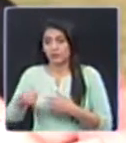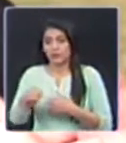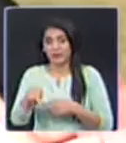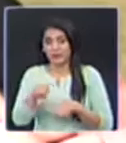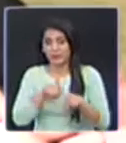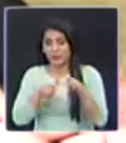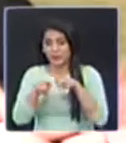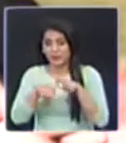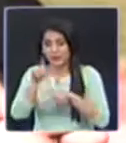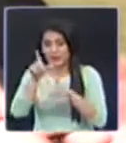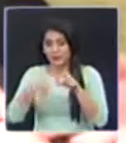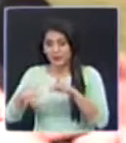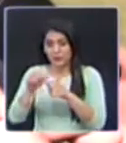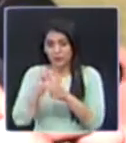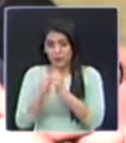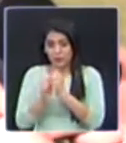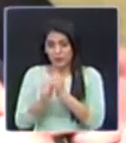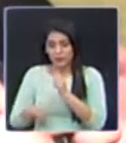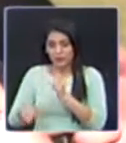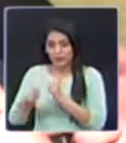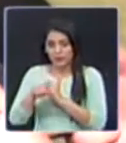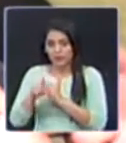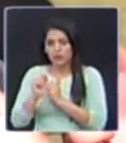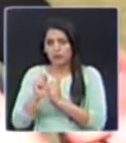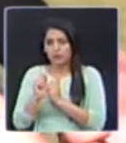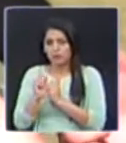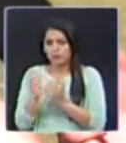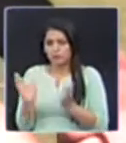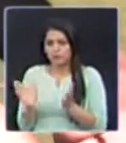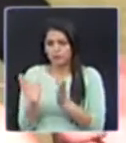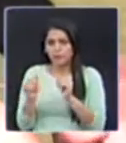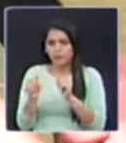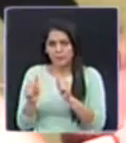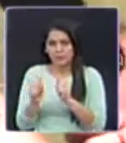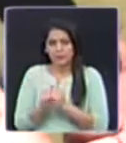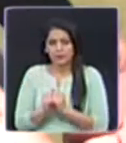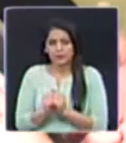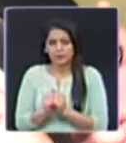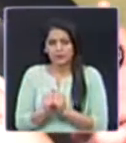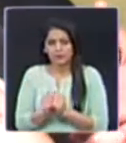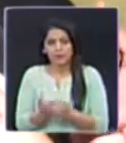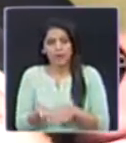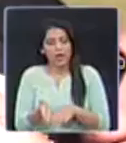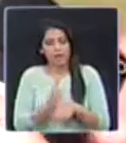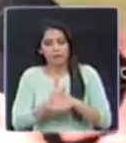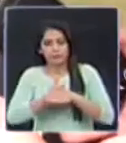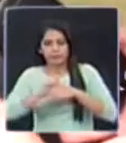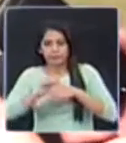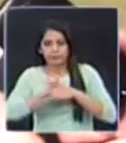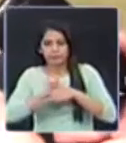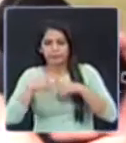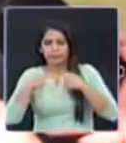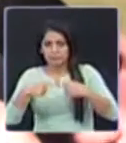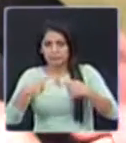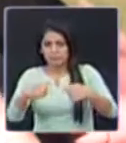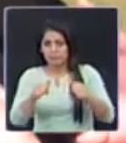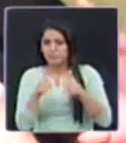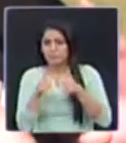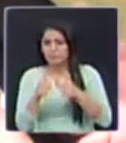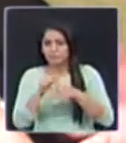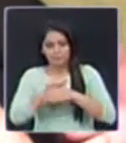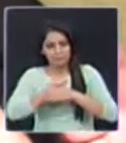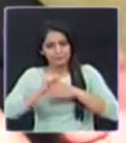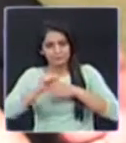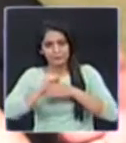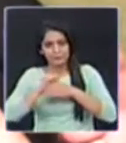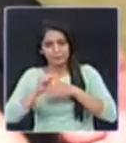de juego, el competir. No lo hemos podido hacer a través de partidos, pero sí a través de los entrenamientos. Han entrenado muy bien. Creo que estamos en